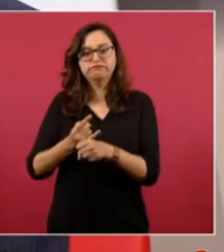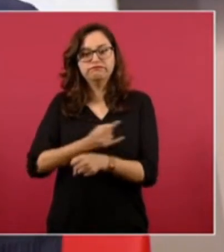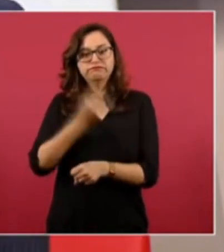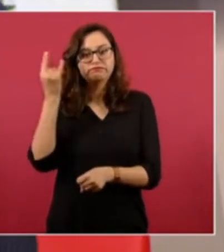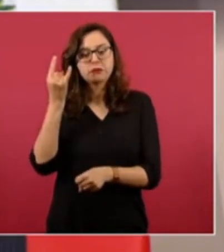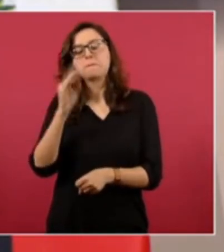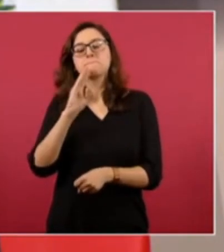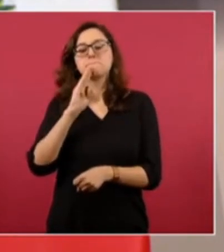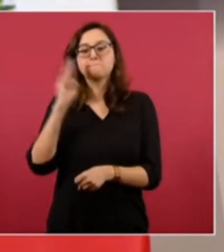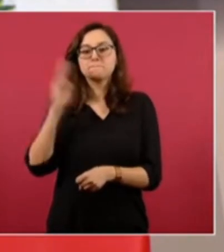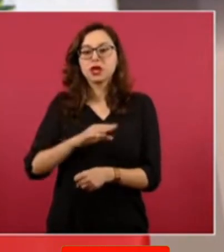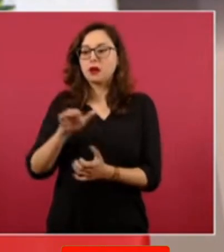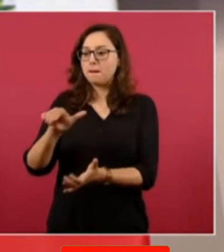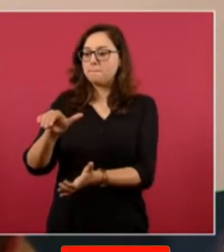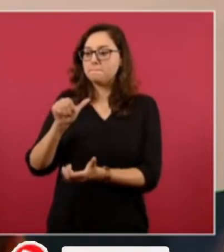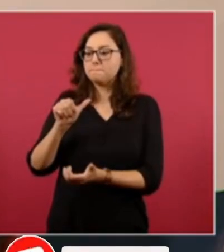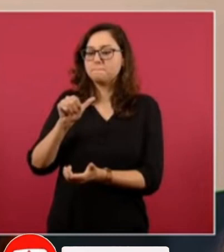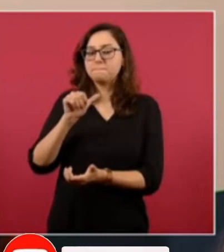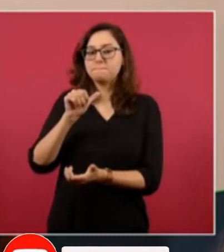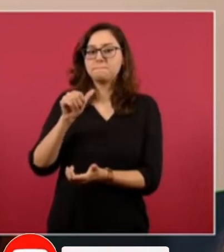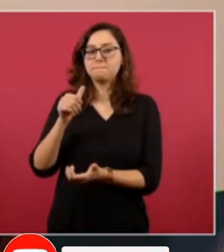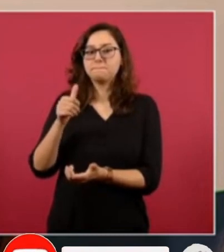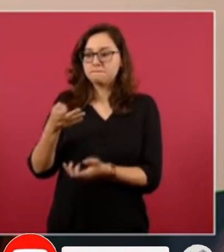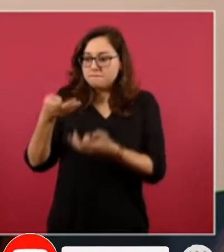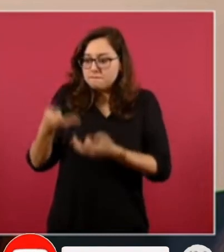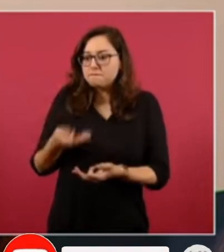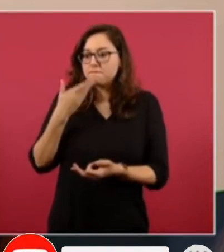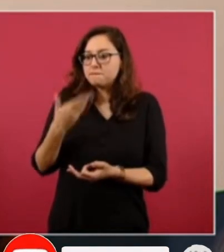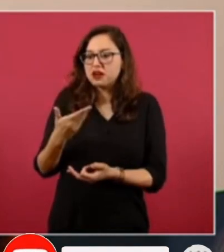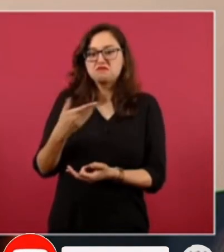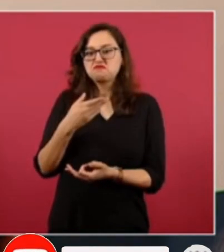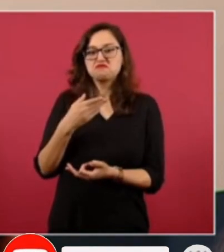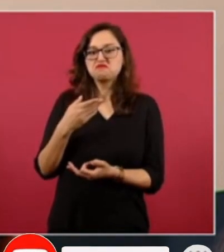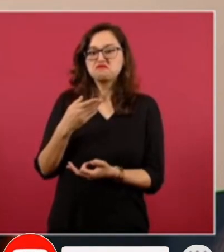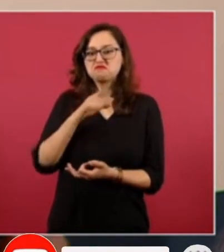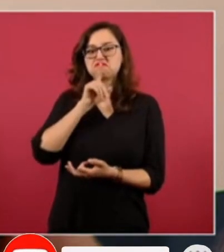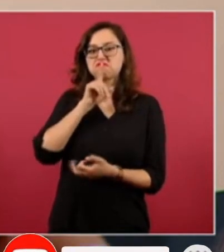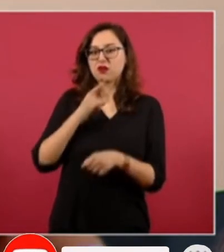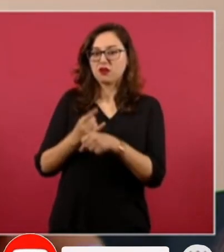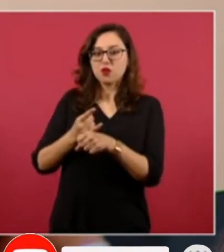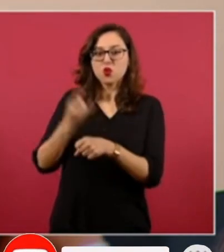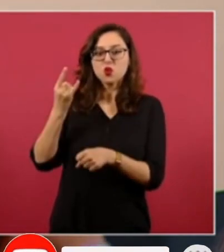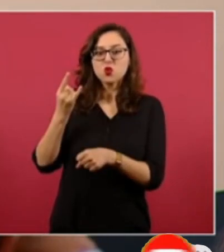de ingresos para la hacienda pública, pues